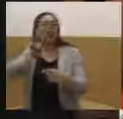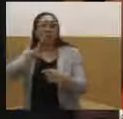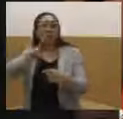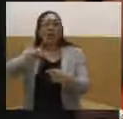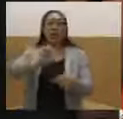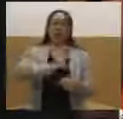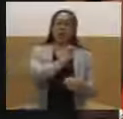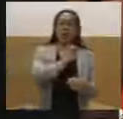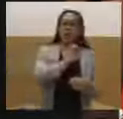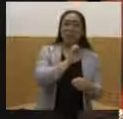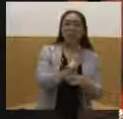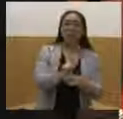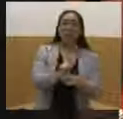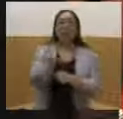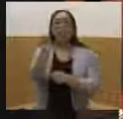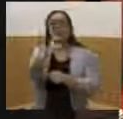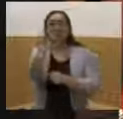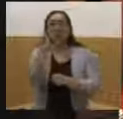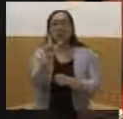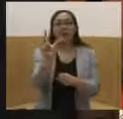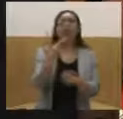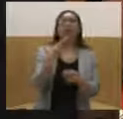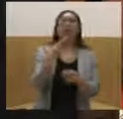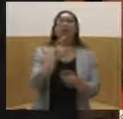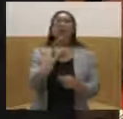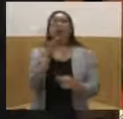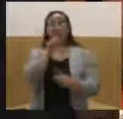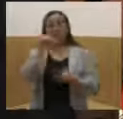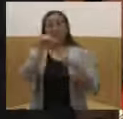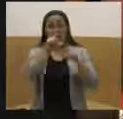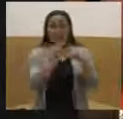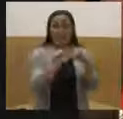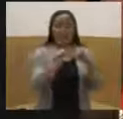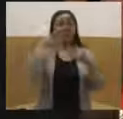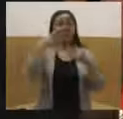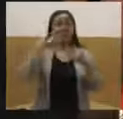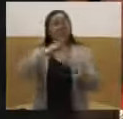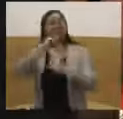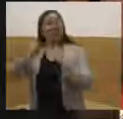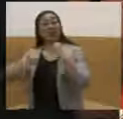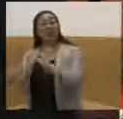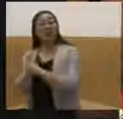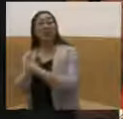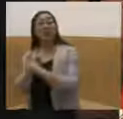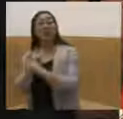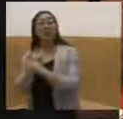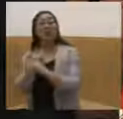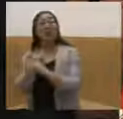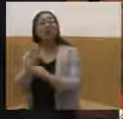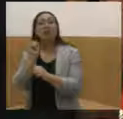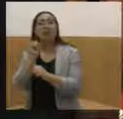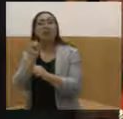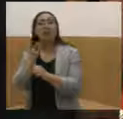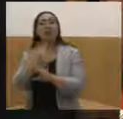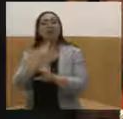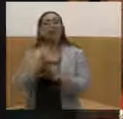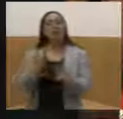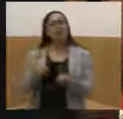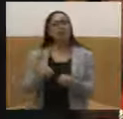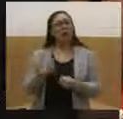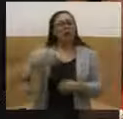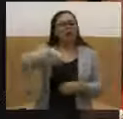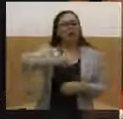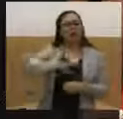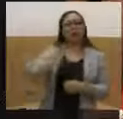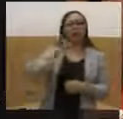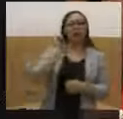especialistas nacionales y de especialistas internacionales. Tenemos claro, muy claro, que aún falta mucho camino por andar para dar